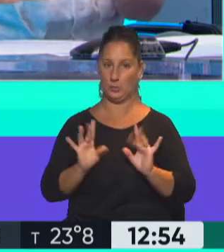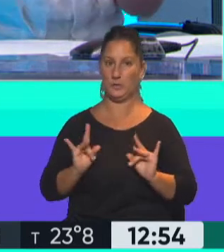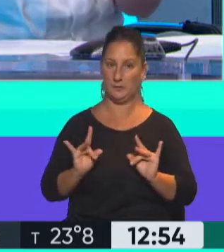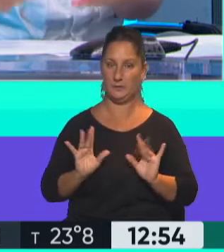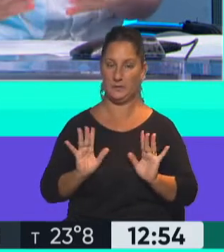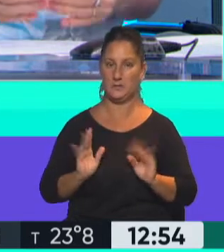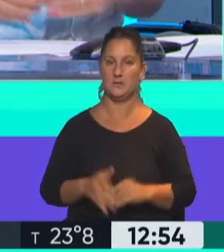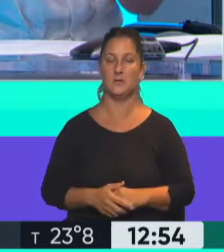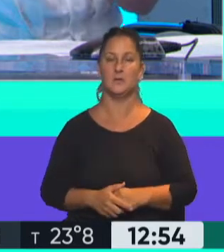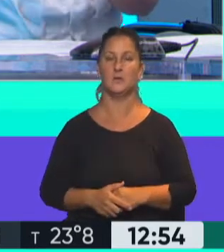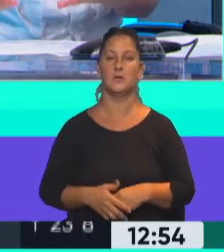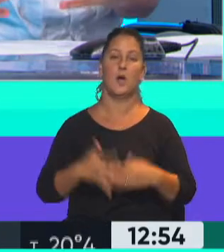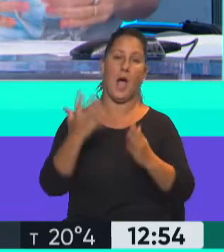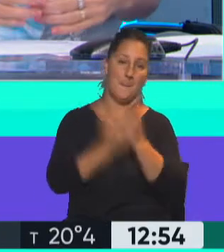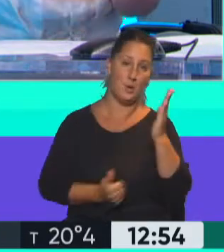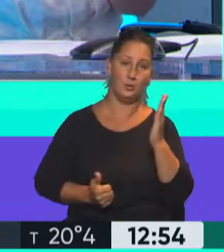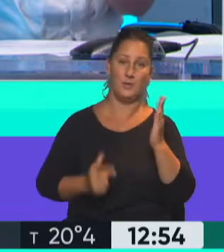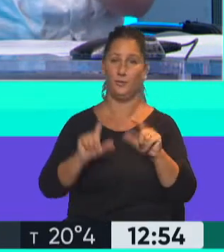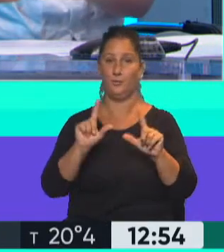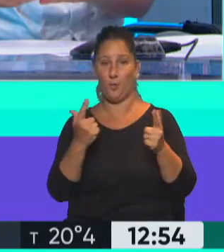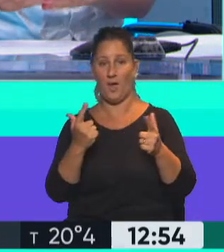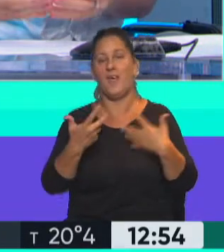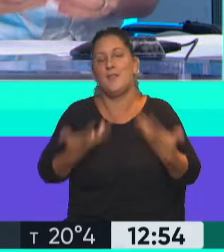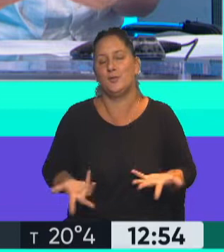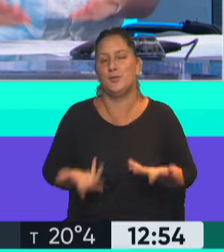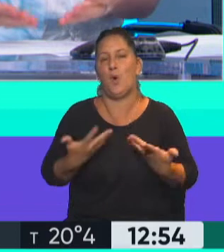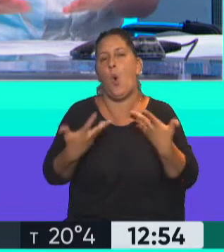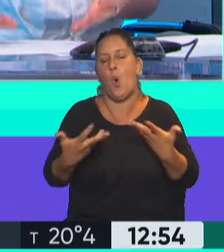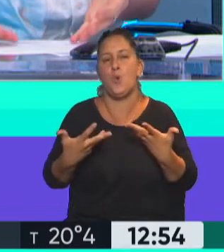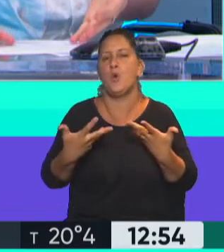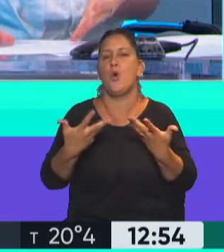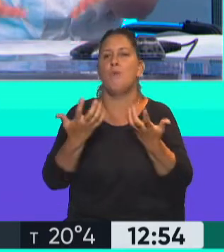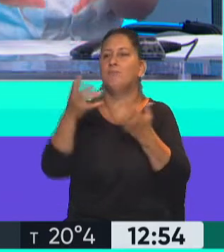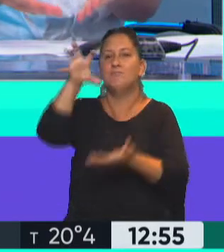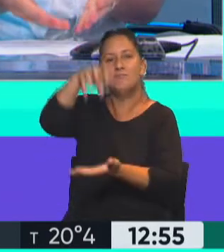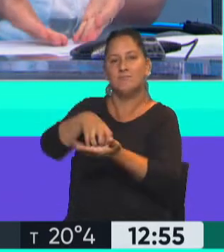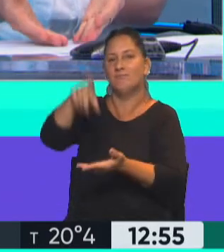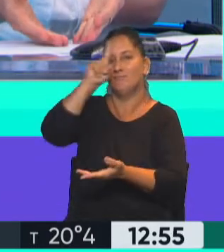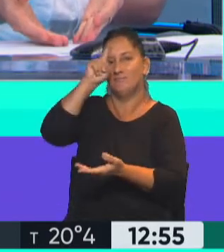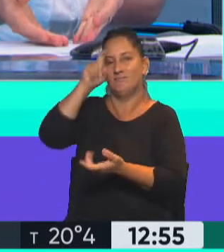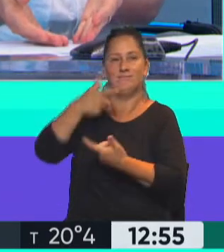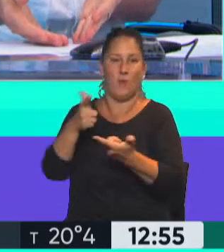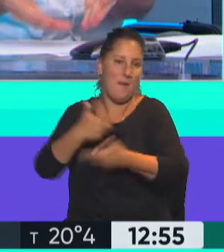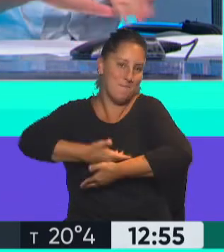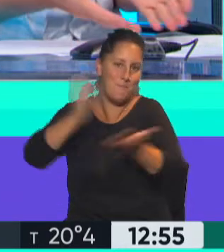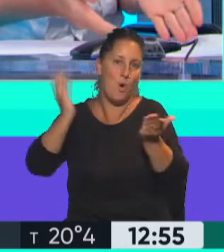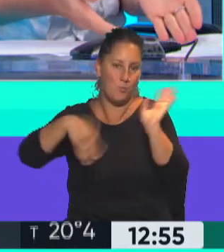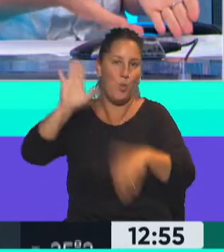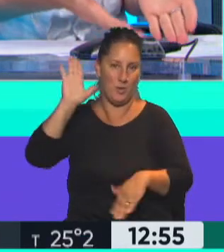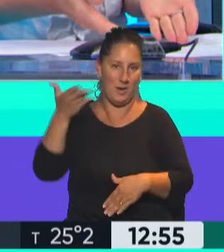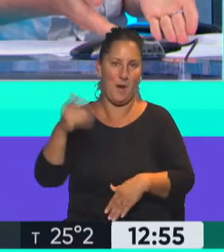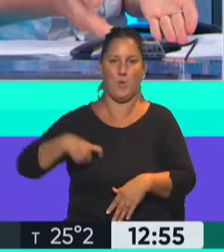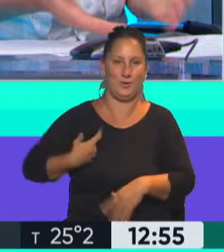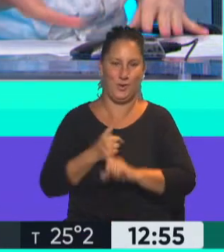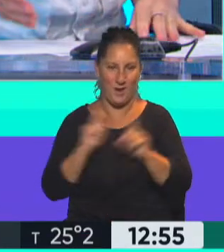que obviamente no tienen aportes y de que por supuesto no tienen un sistema de salud más que la salud pública que pasa a la